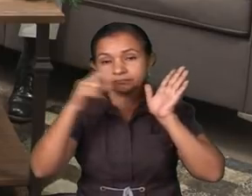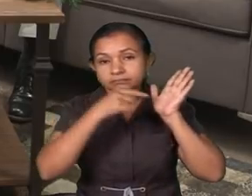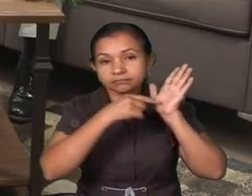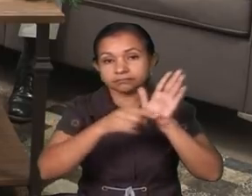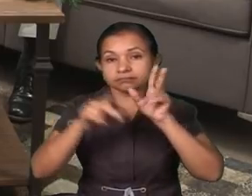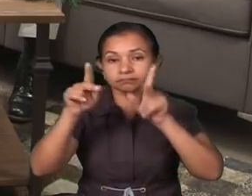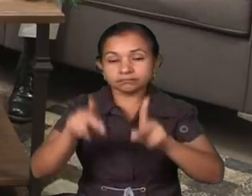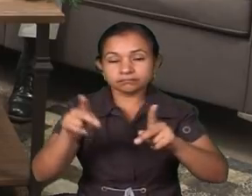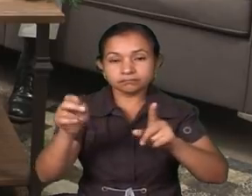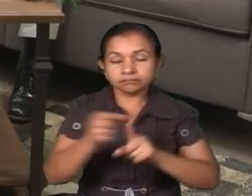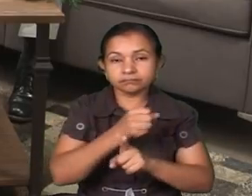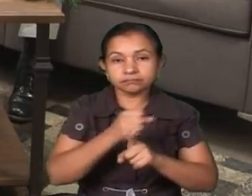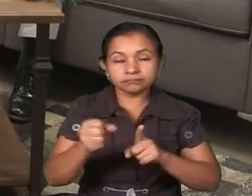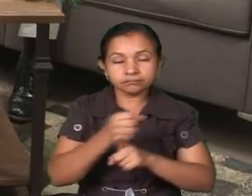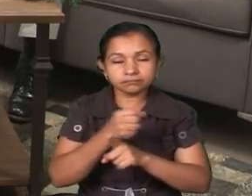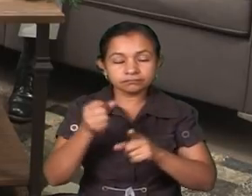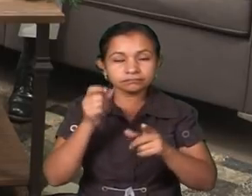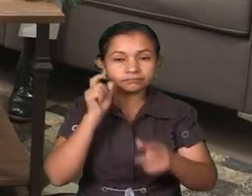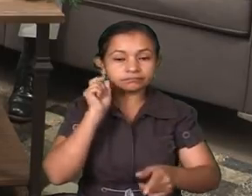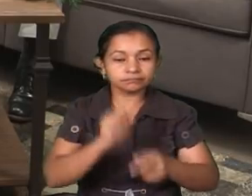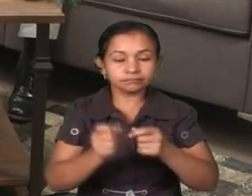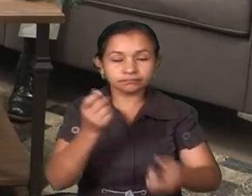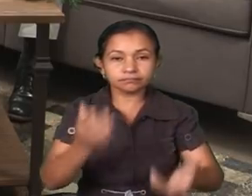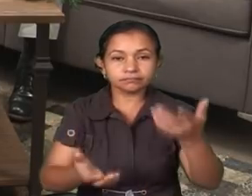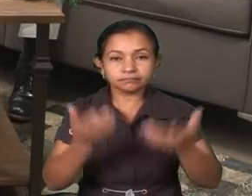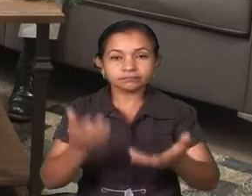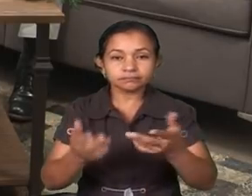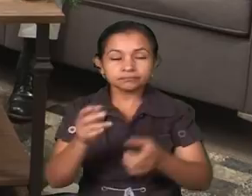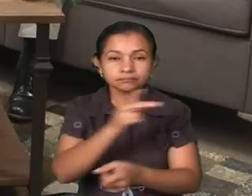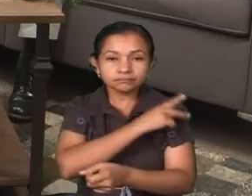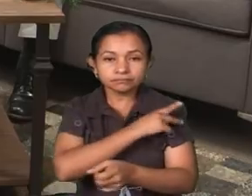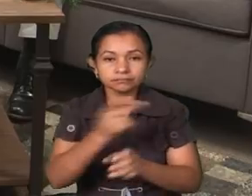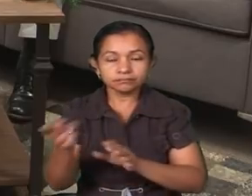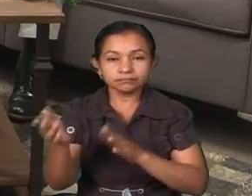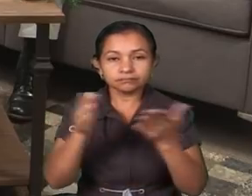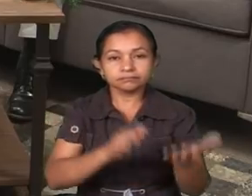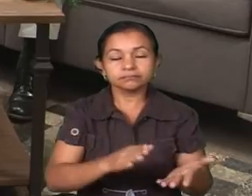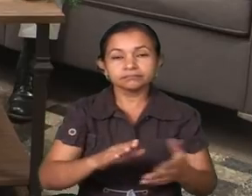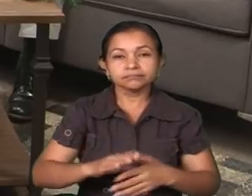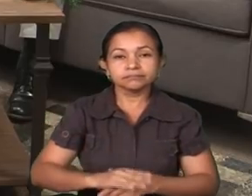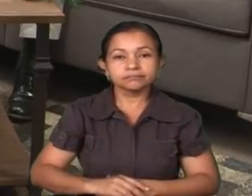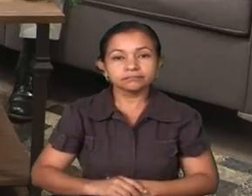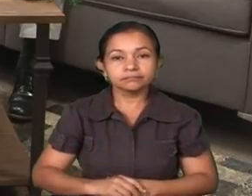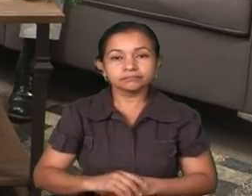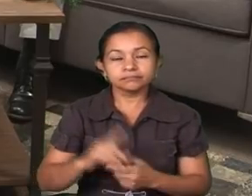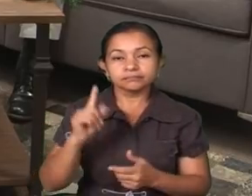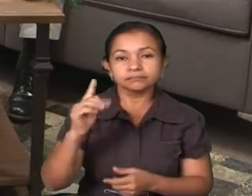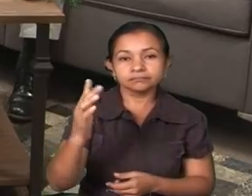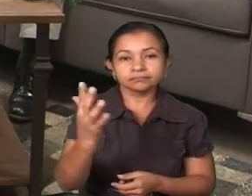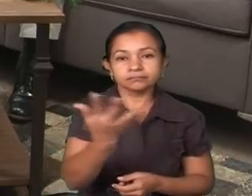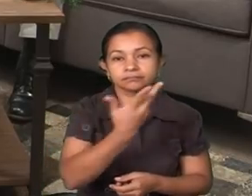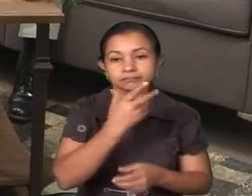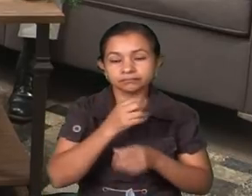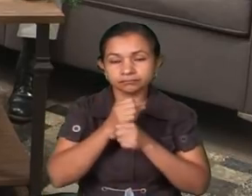gente torturada, de gente quemada, de gente asesinada, de policías muertos. Todo eso lo ocultaban. Yo nunca había visto